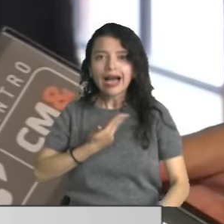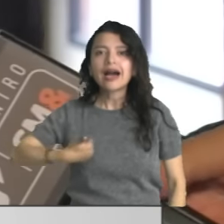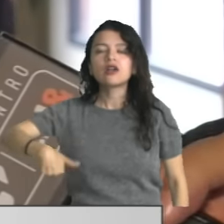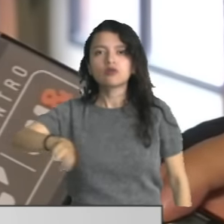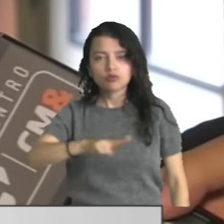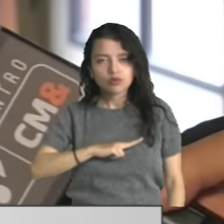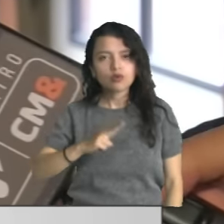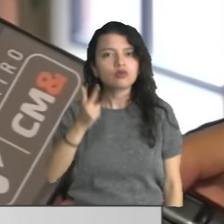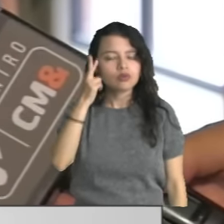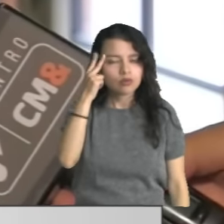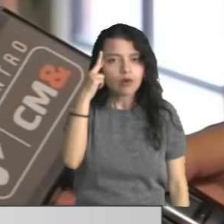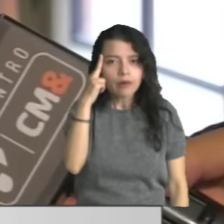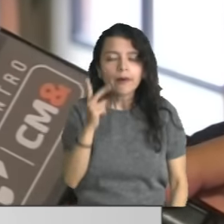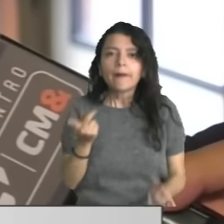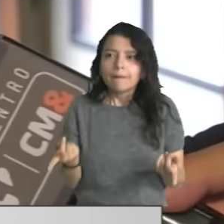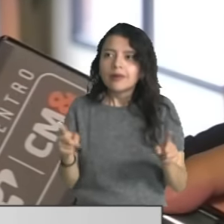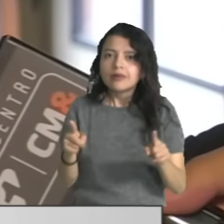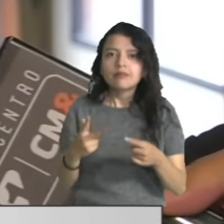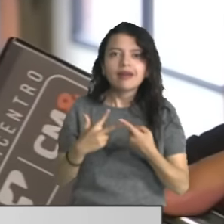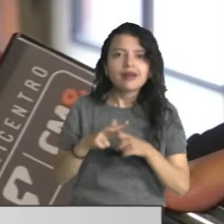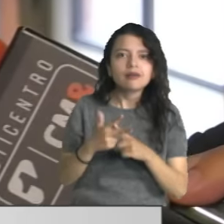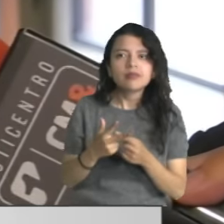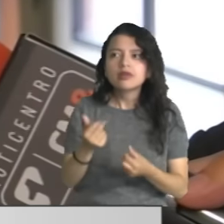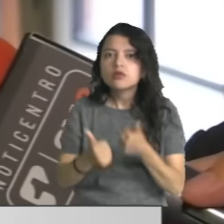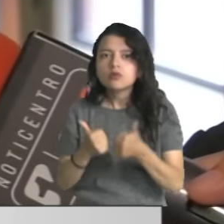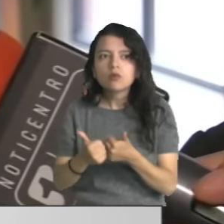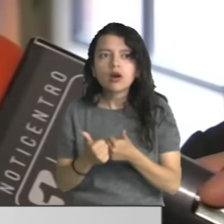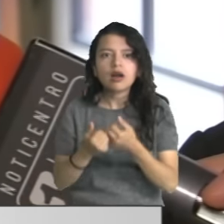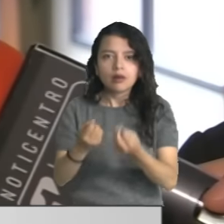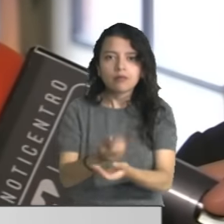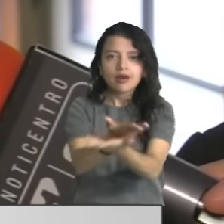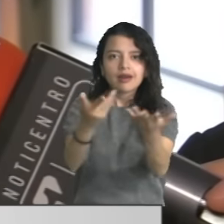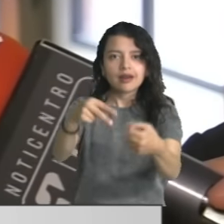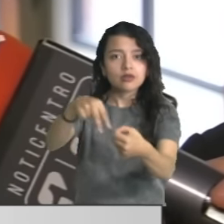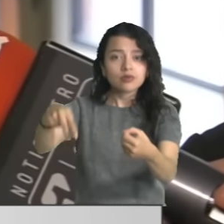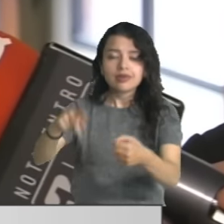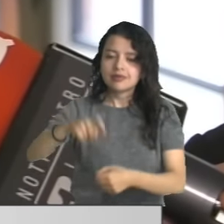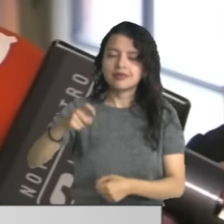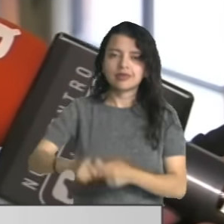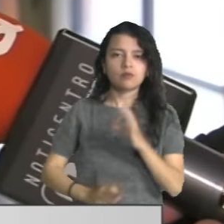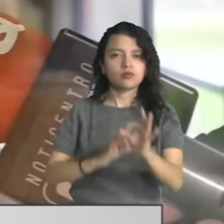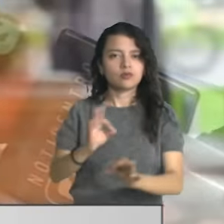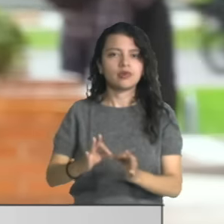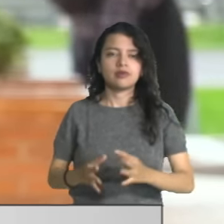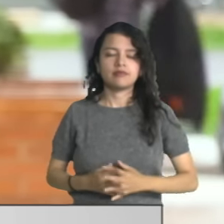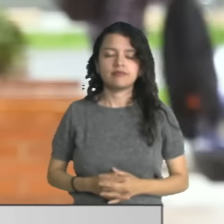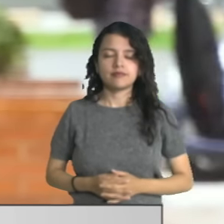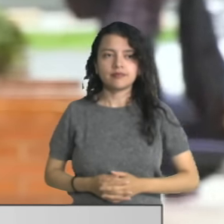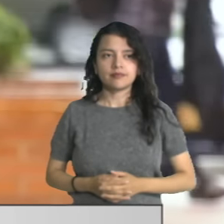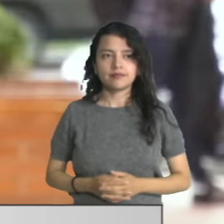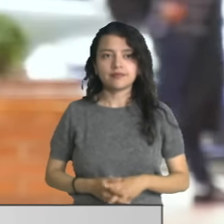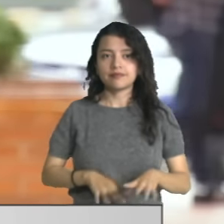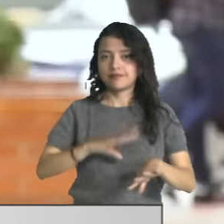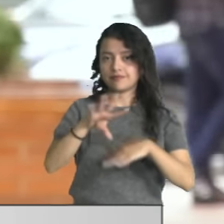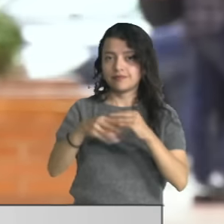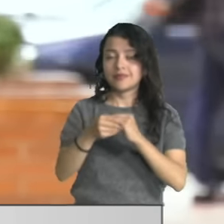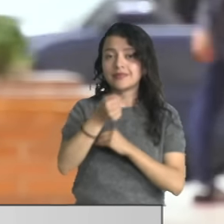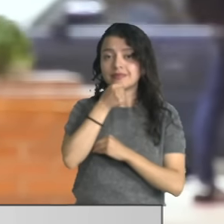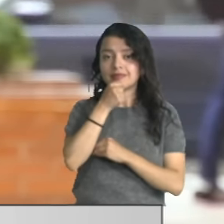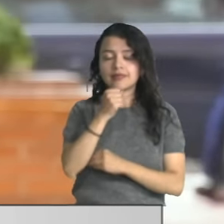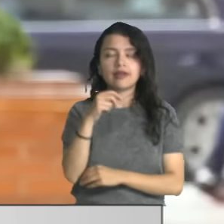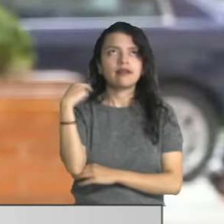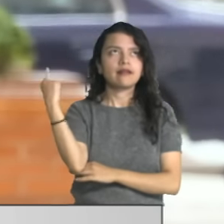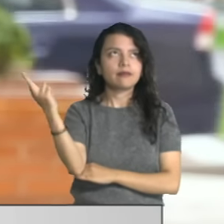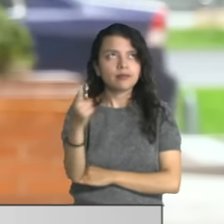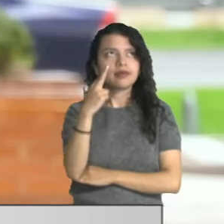pero también las herramientas para nosotros poderle brindar seguridad a la ciudadanía. Eso es muy importante. Y otro tema reiterativo en